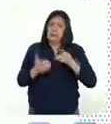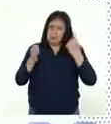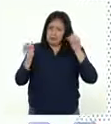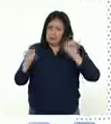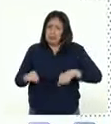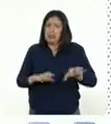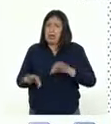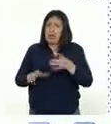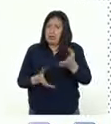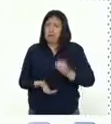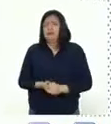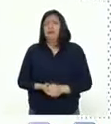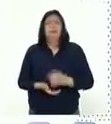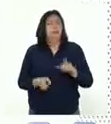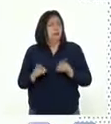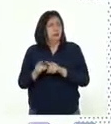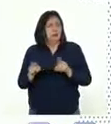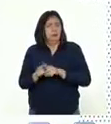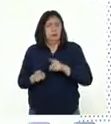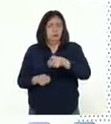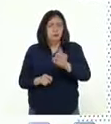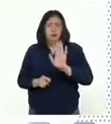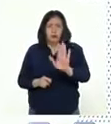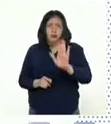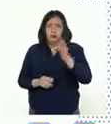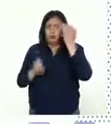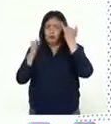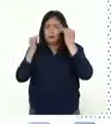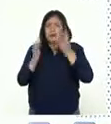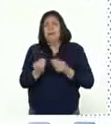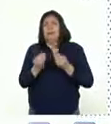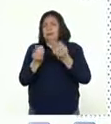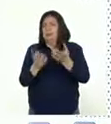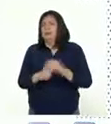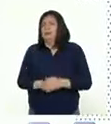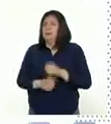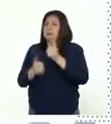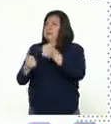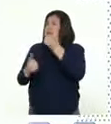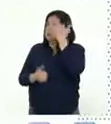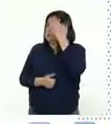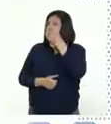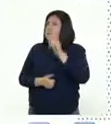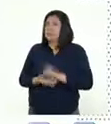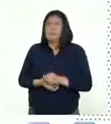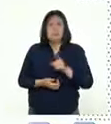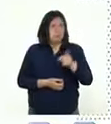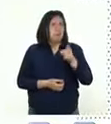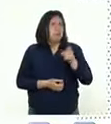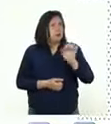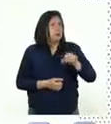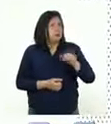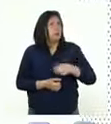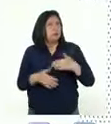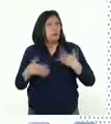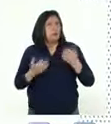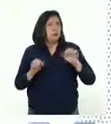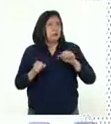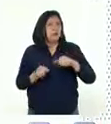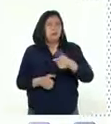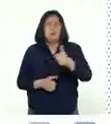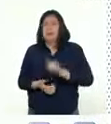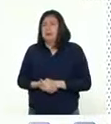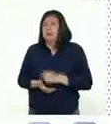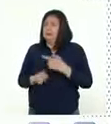que elaboren uno. Incluso planteando sus propias sugerencias. ¡Qué buena idea! Me parece que podría